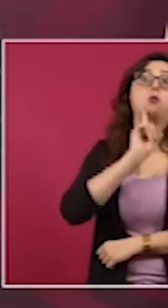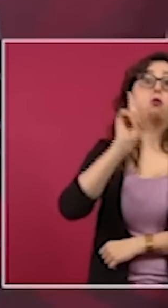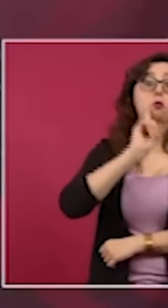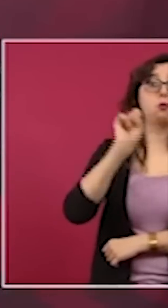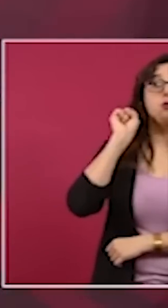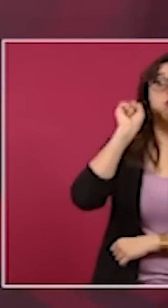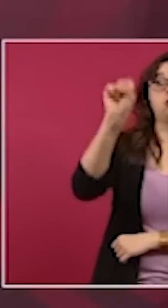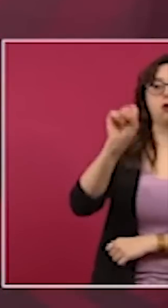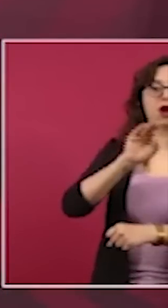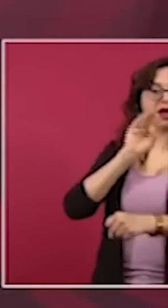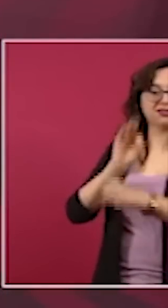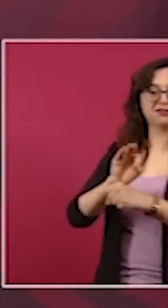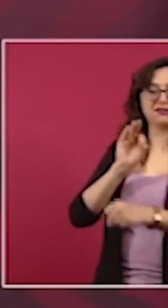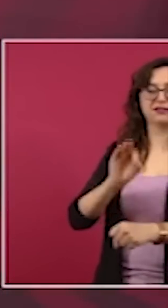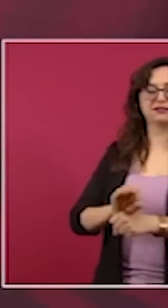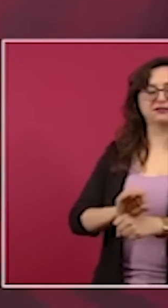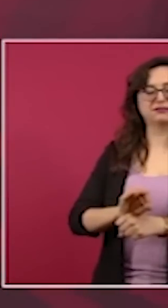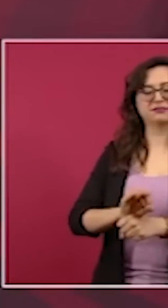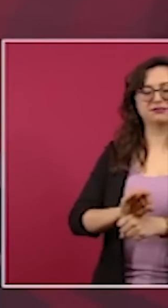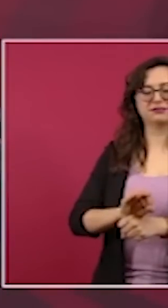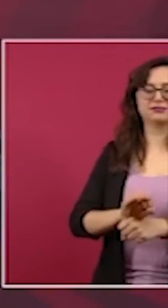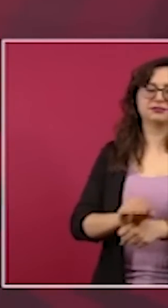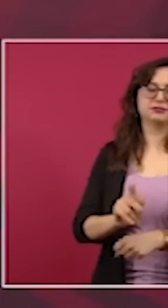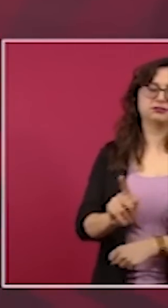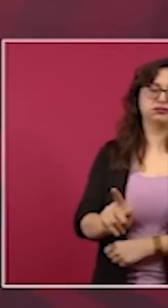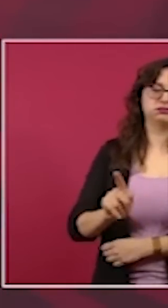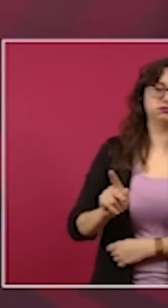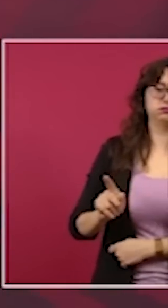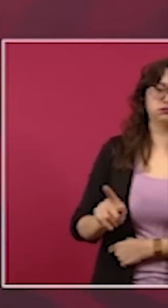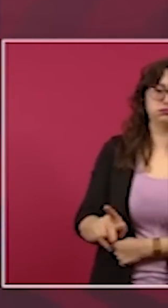Ahora vino la señora